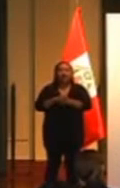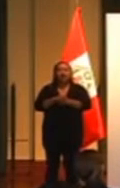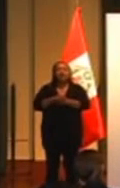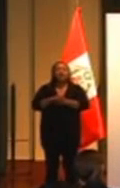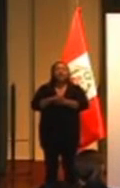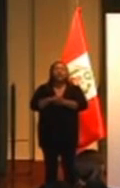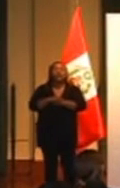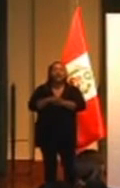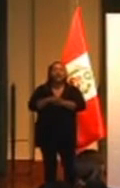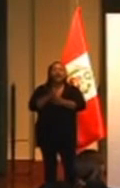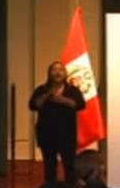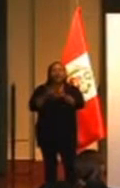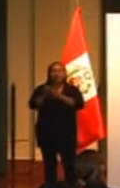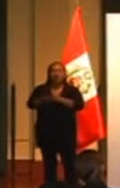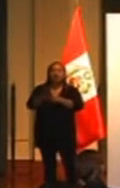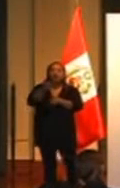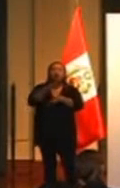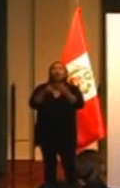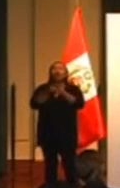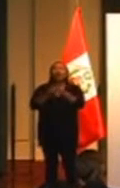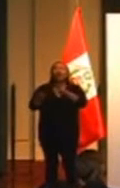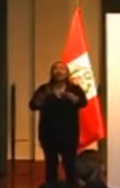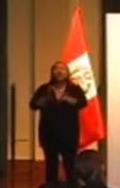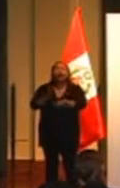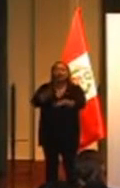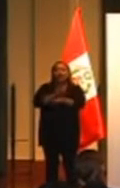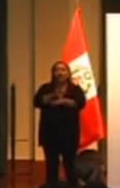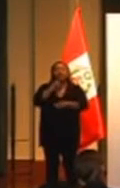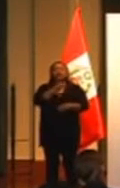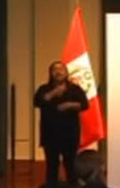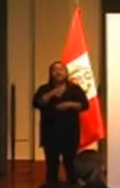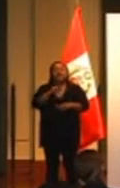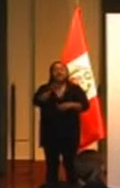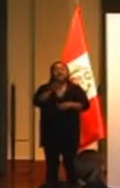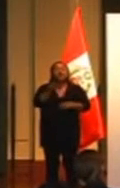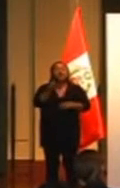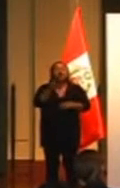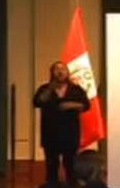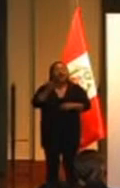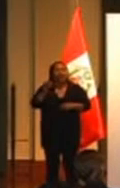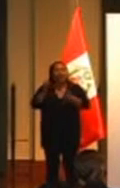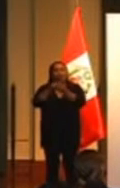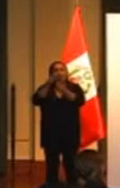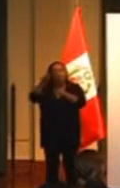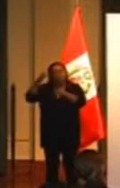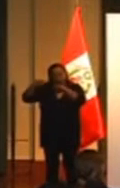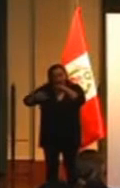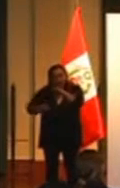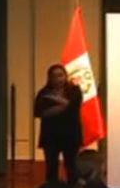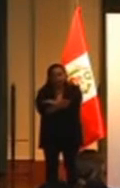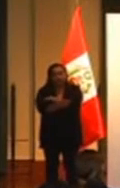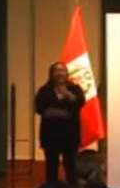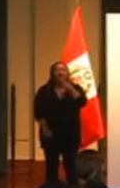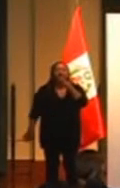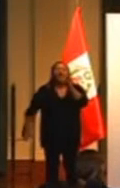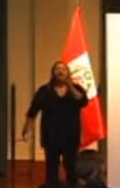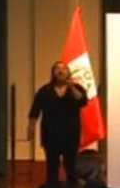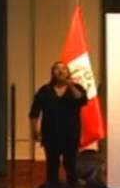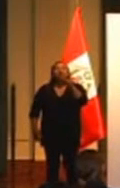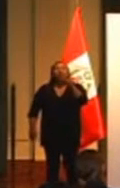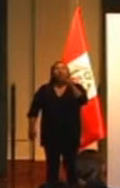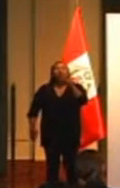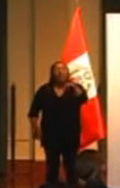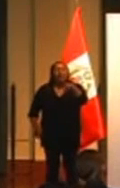del eje central de lo que había dicho el ministro Zavala, de tener un país más seguro, Basombrío decía que había que